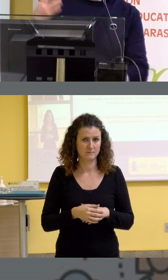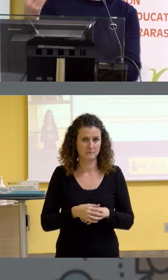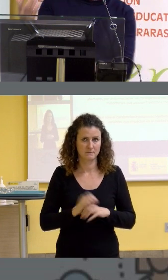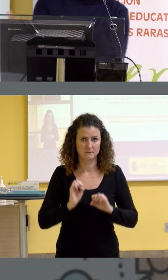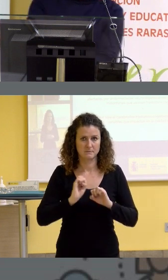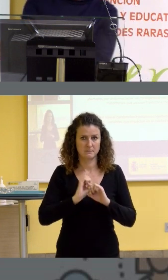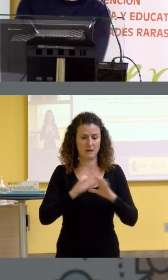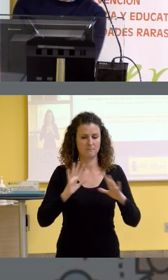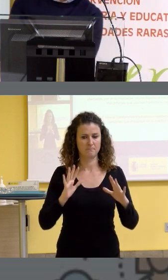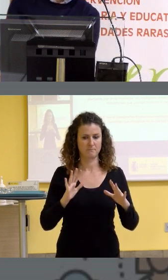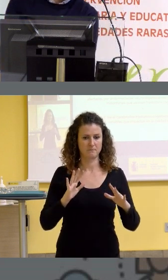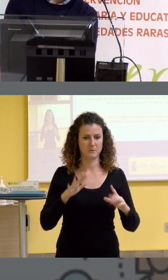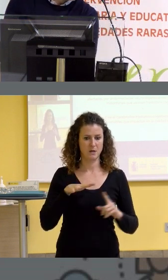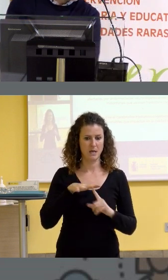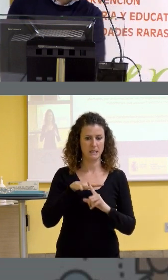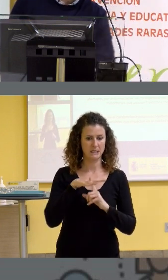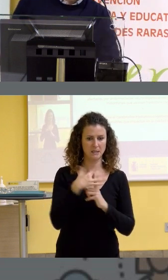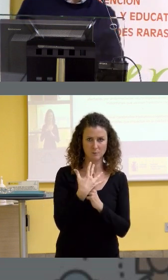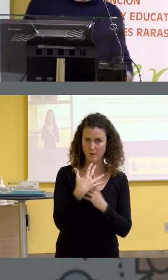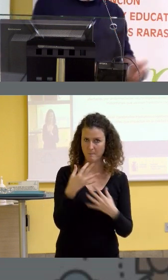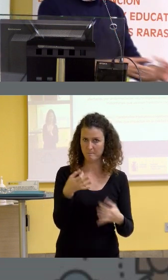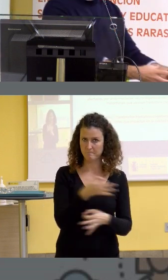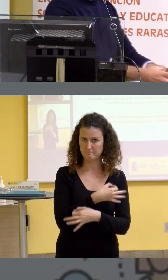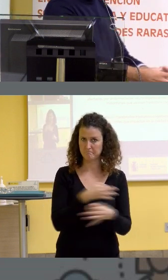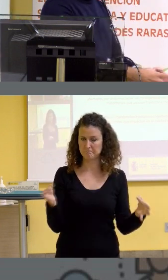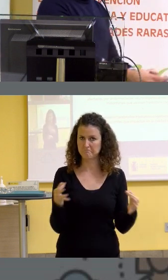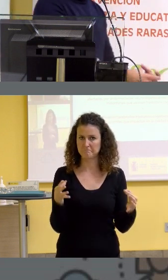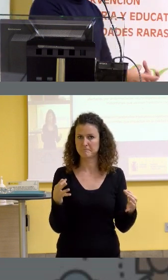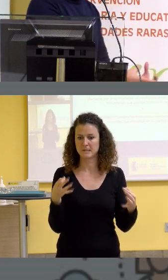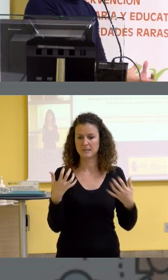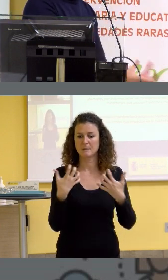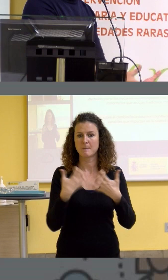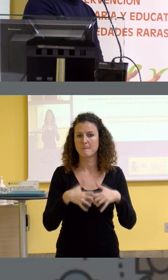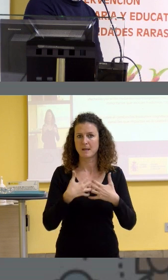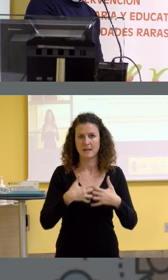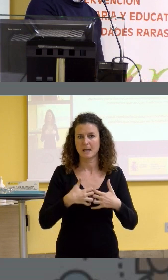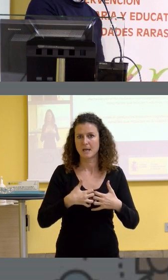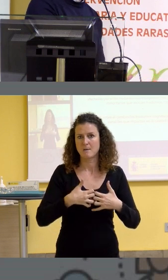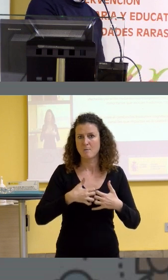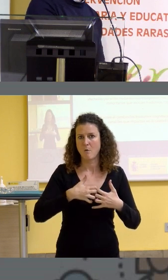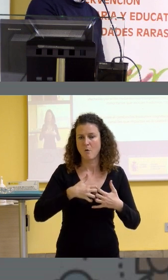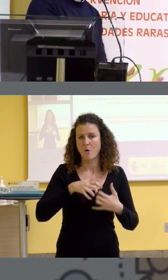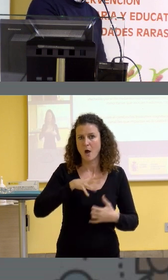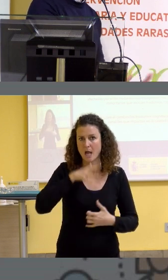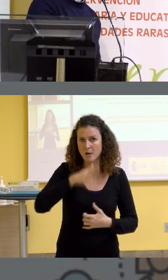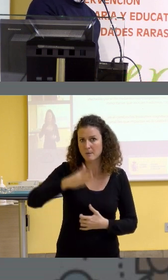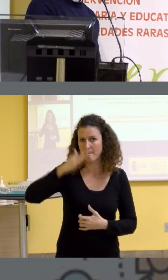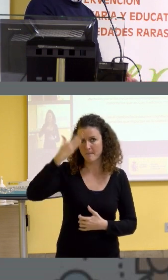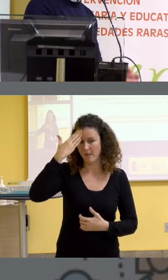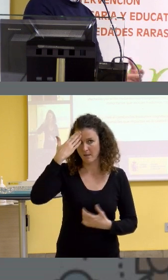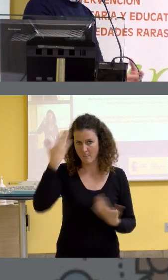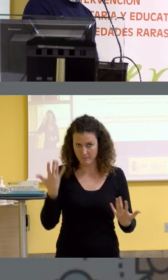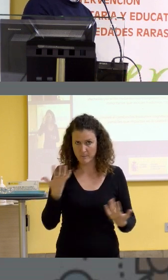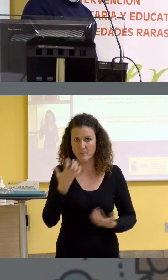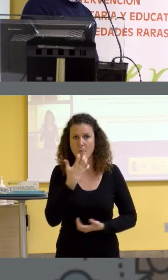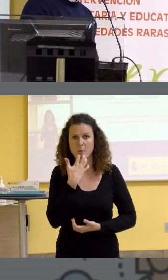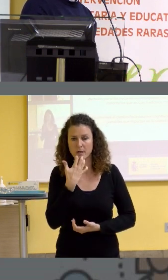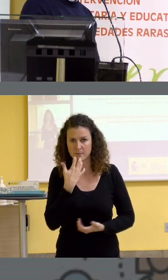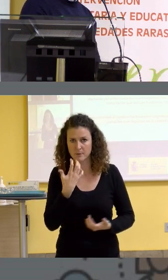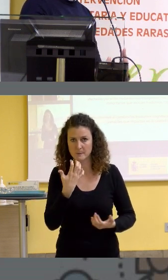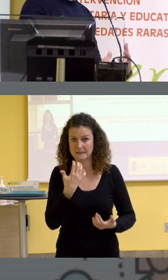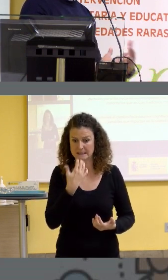Claro, en un escenario ideal, al mecanismo causal principal. Por ejemplo, si yo tengo